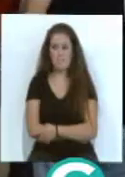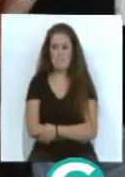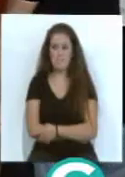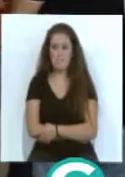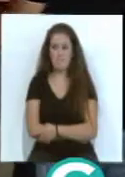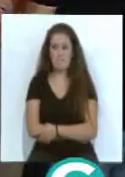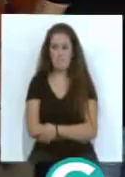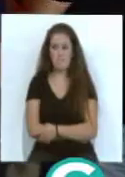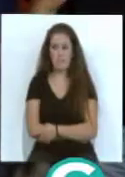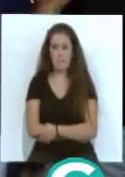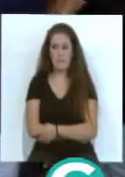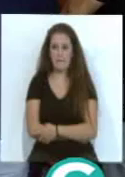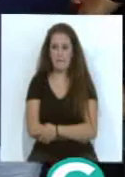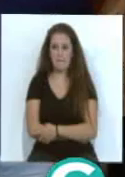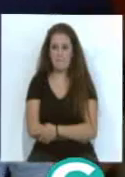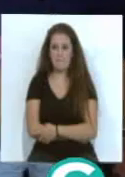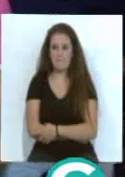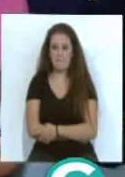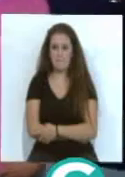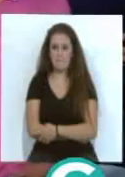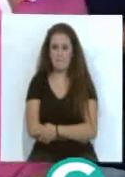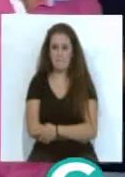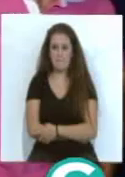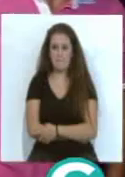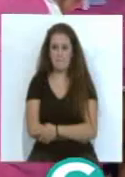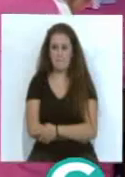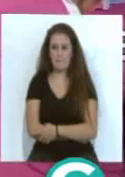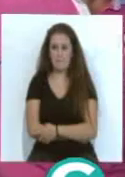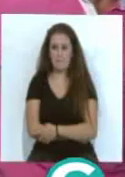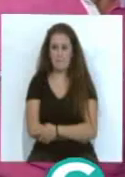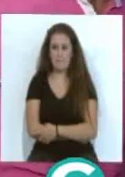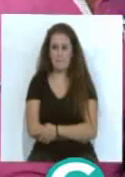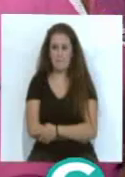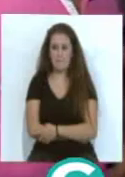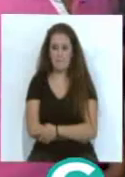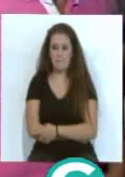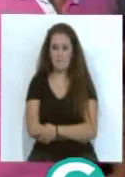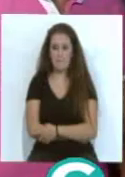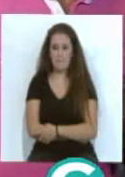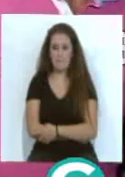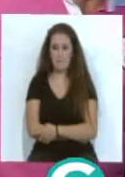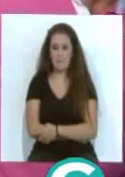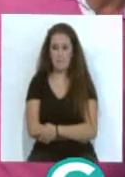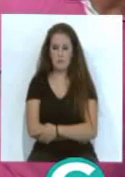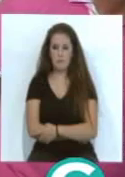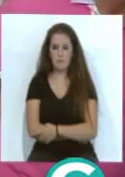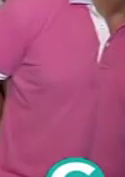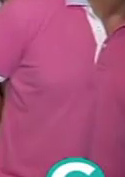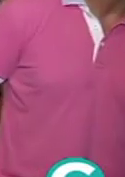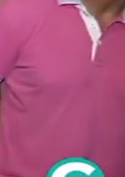de mil años mi mar, mi tierra y mi plaza, mi calle, mi casa y mi ventana.